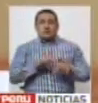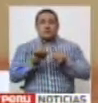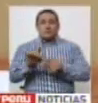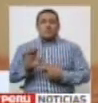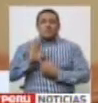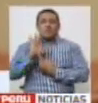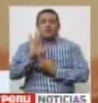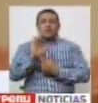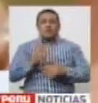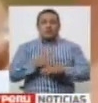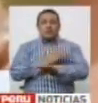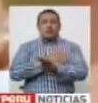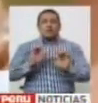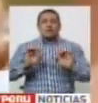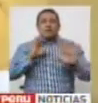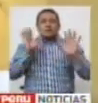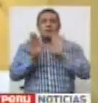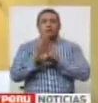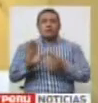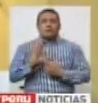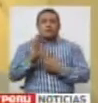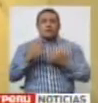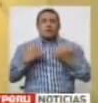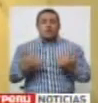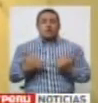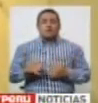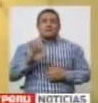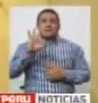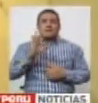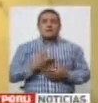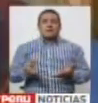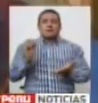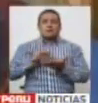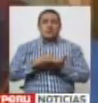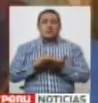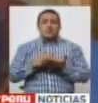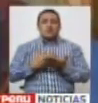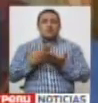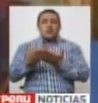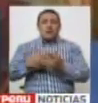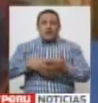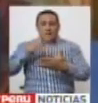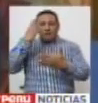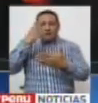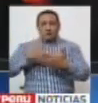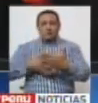salido negativas, salvo las reportadas hoy y otras 3 que están en evaluación.